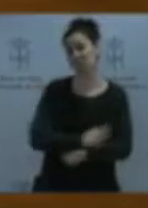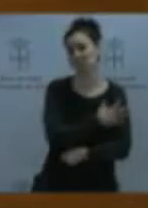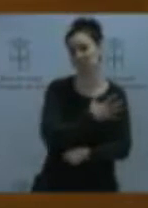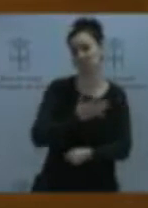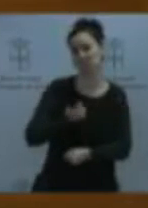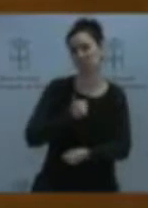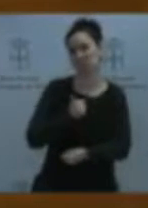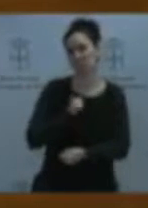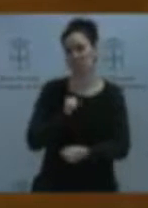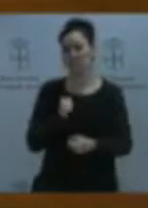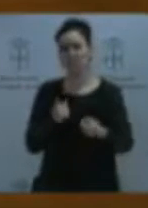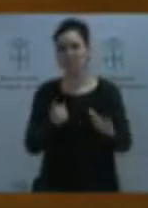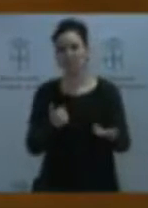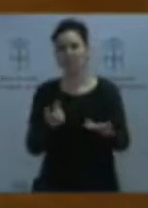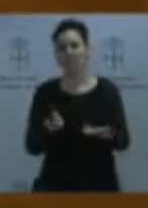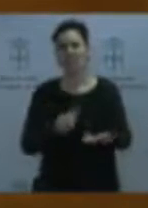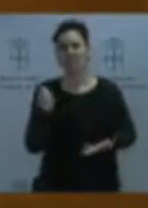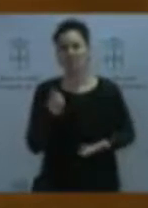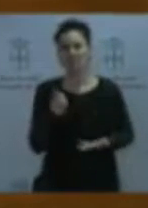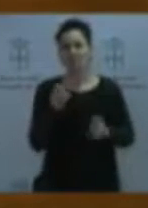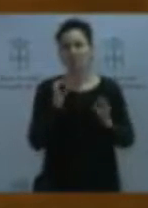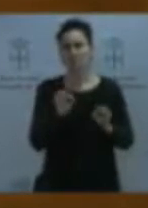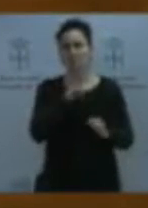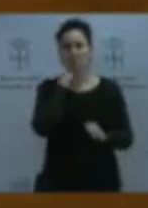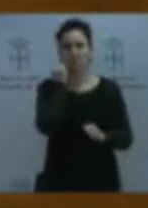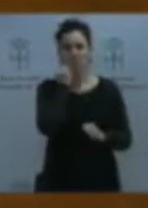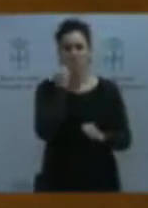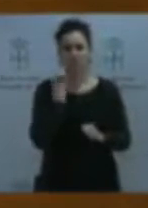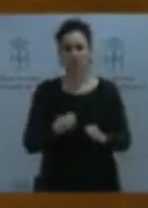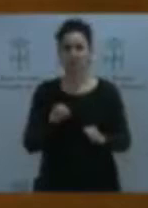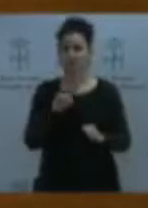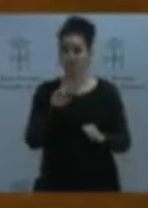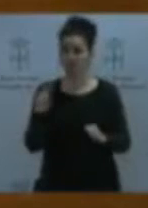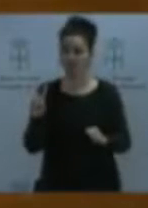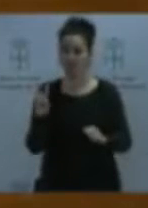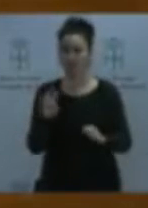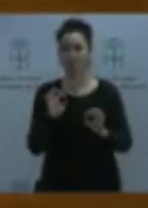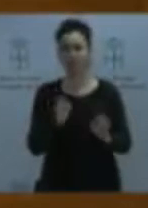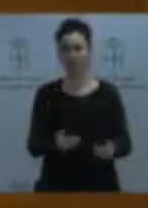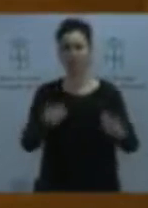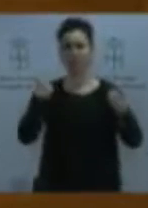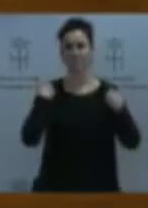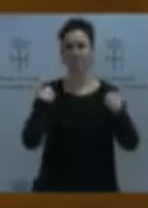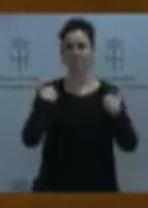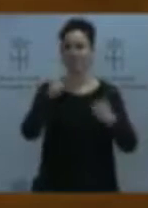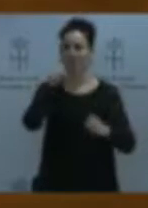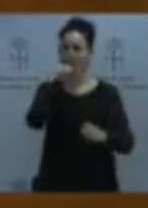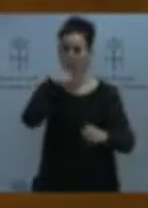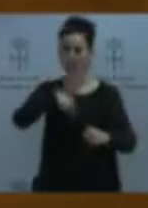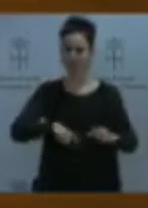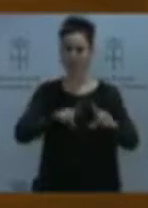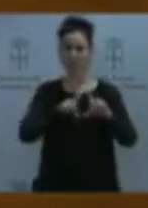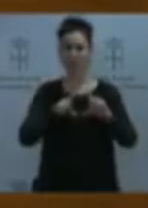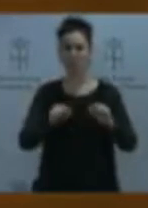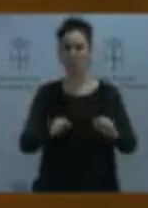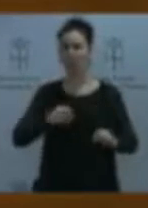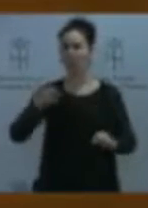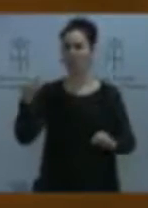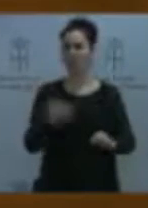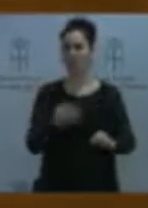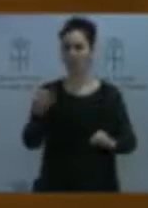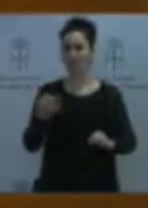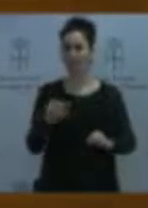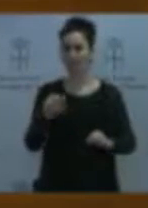Grupo Izquierda Unida de reclamar las competencias en materia hidráulica para la cuenca del Nalón, que es la que discurre íntegramente